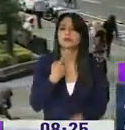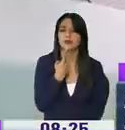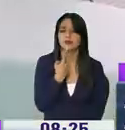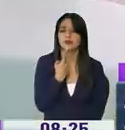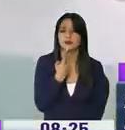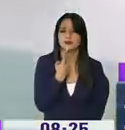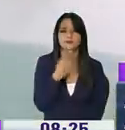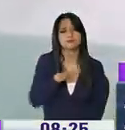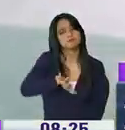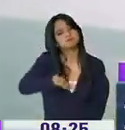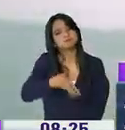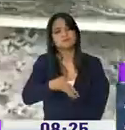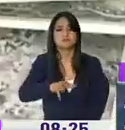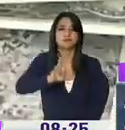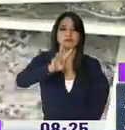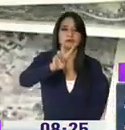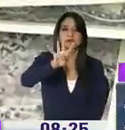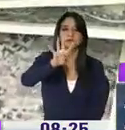esta ascendería a